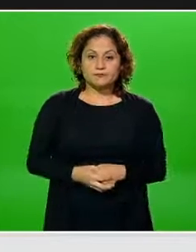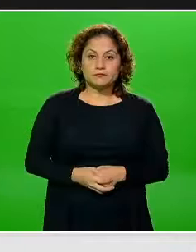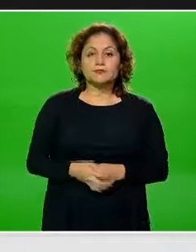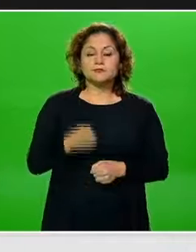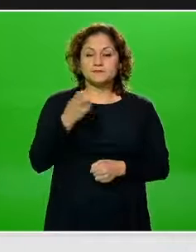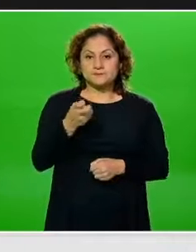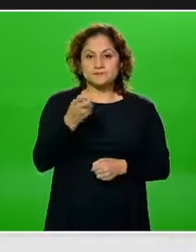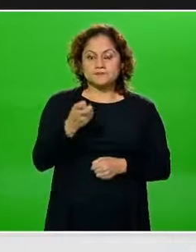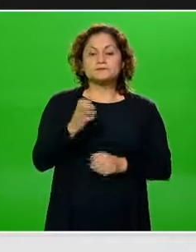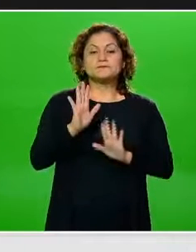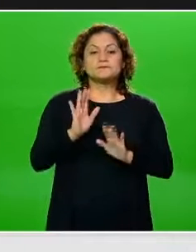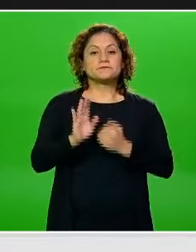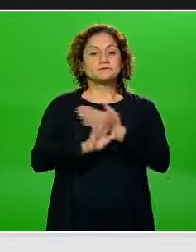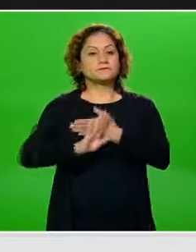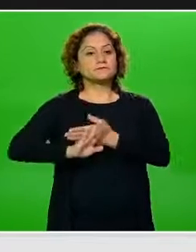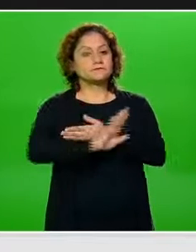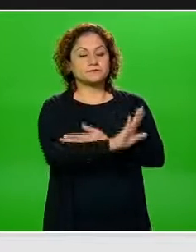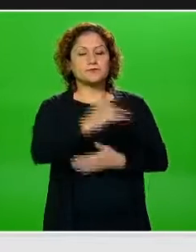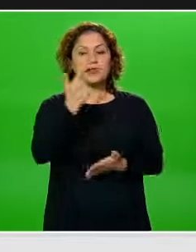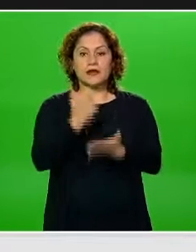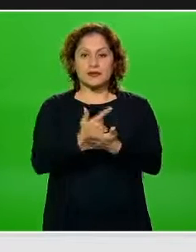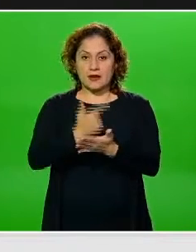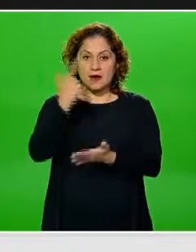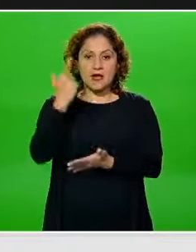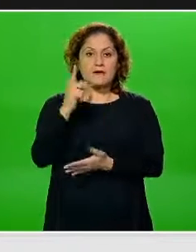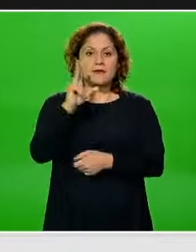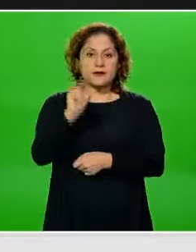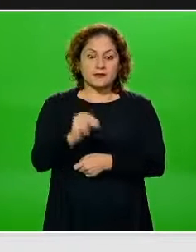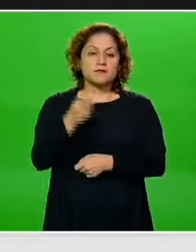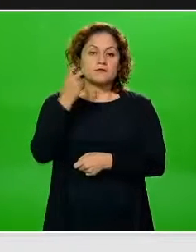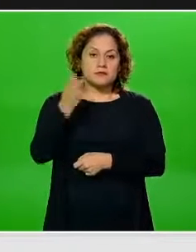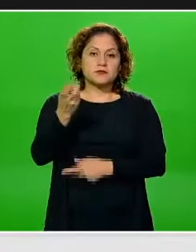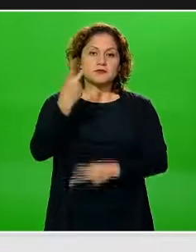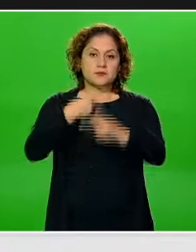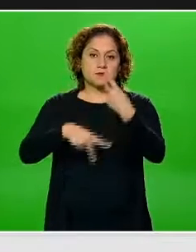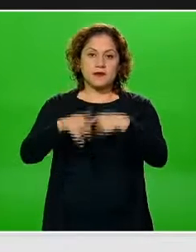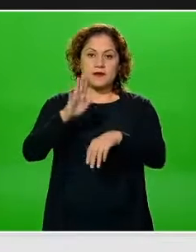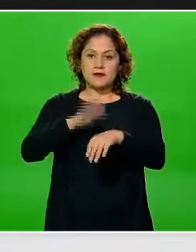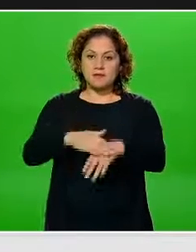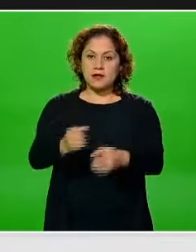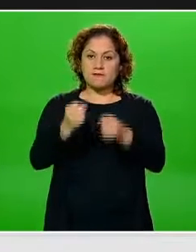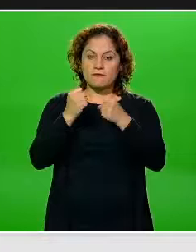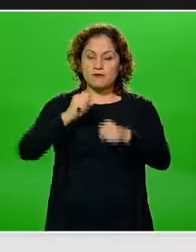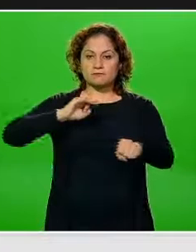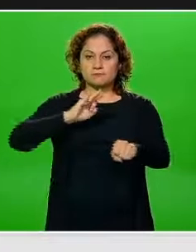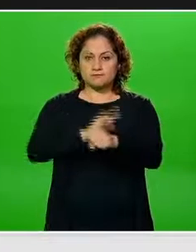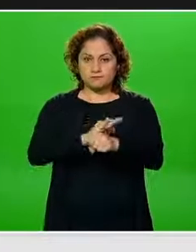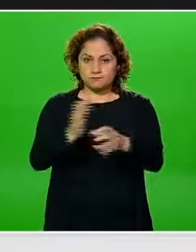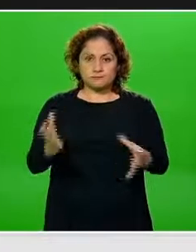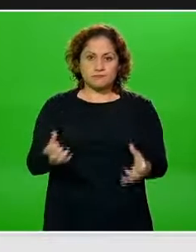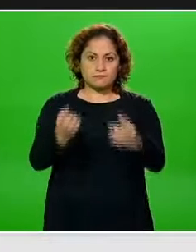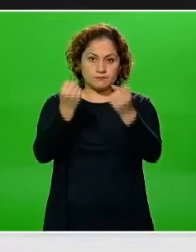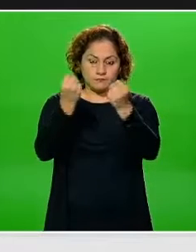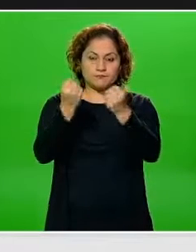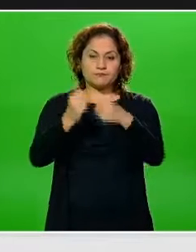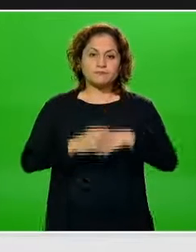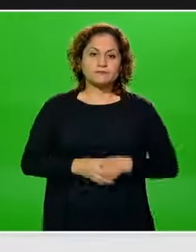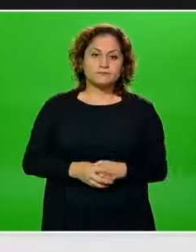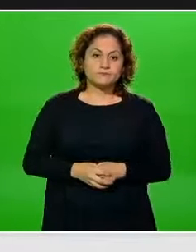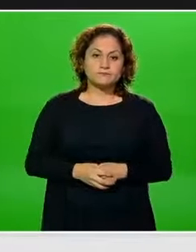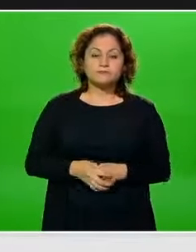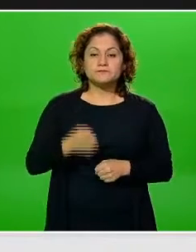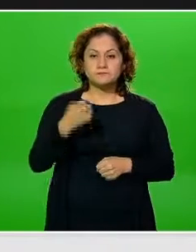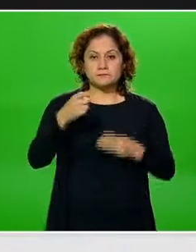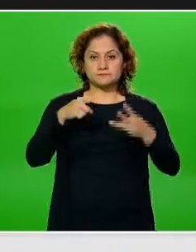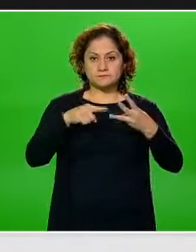grave y por lo tanto todo este desenlace que es principalmente lo que se quiere evitar. Y día con día, pues este grupo